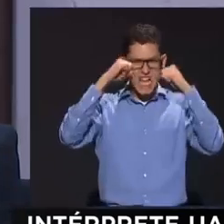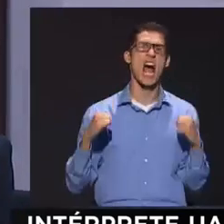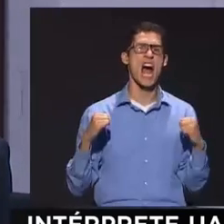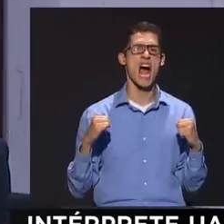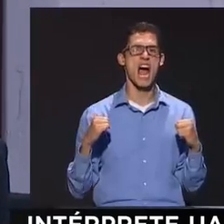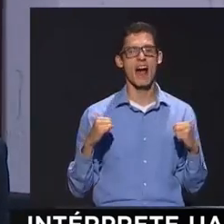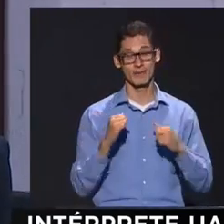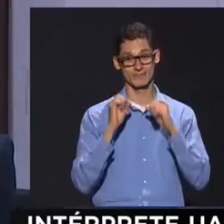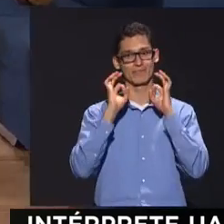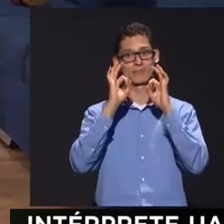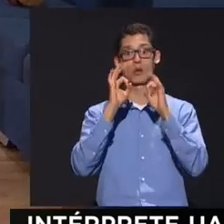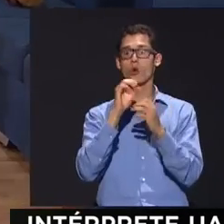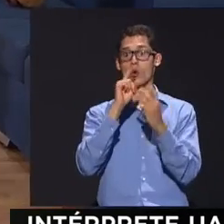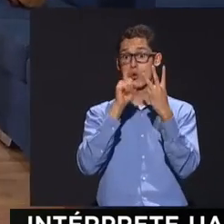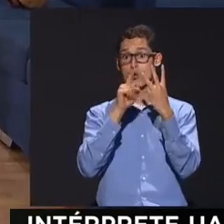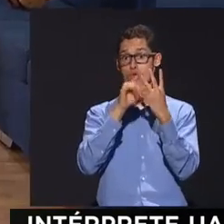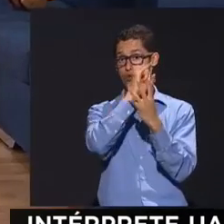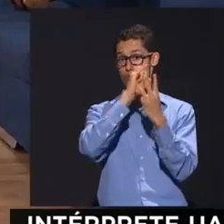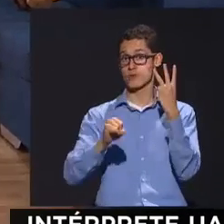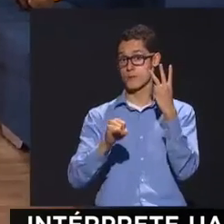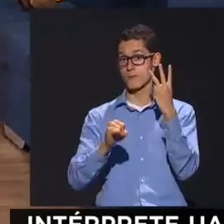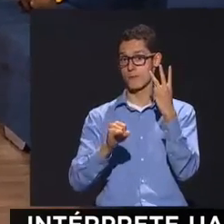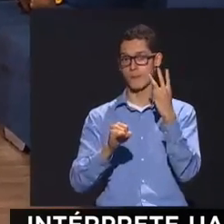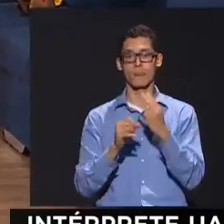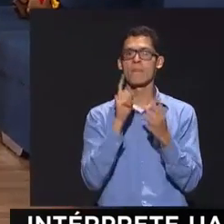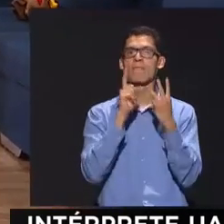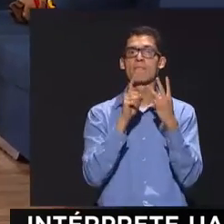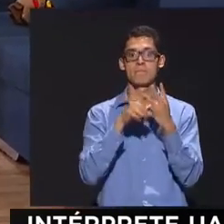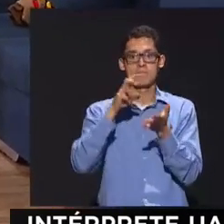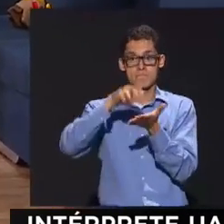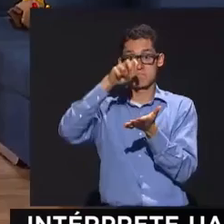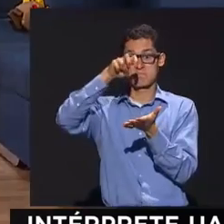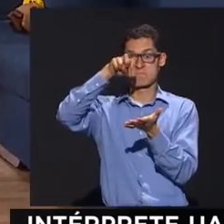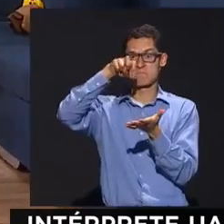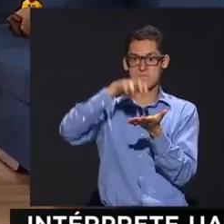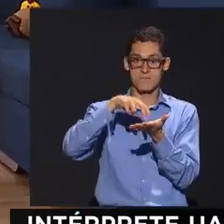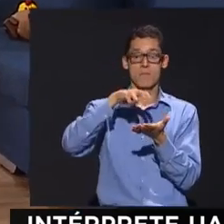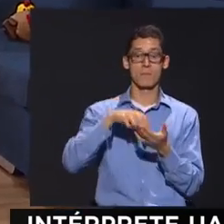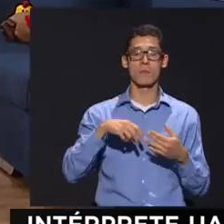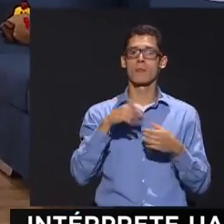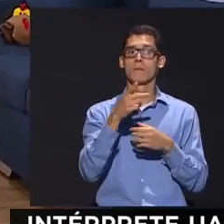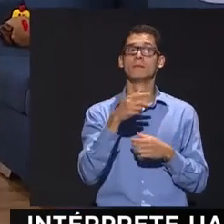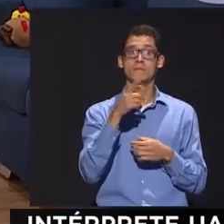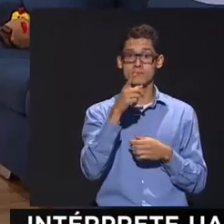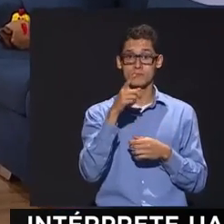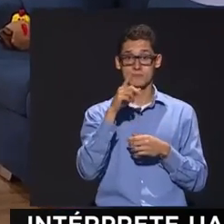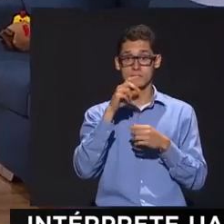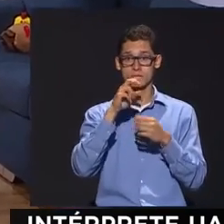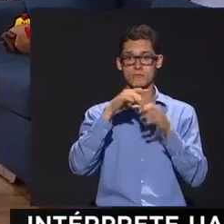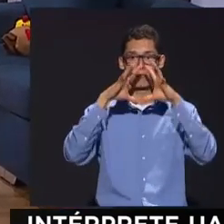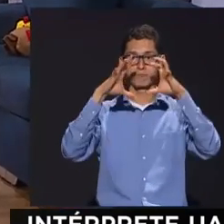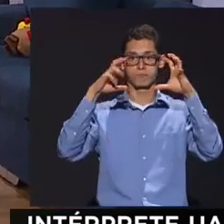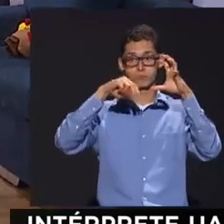selene la última y esta última vamos a hacerlo saltar listo pero vamos a darle la vuelta